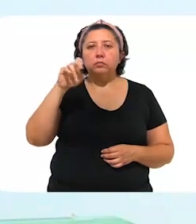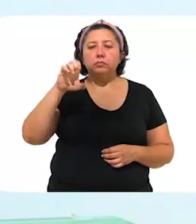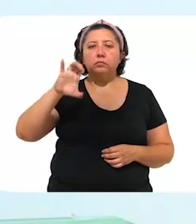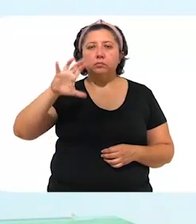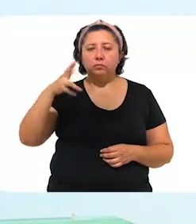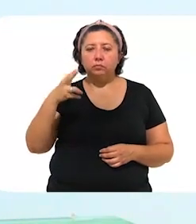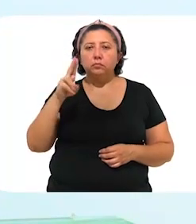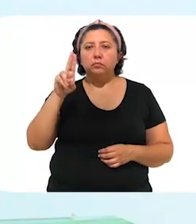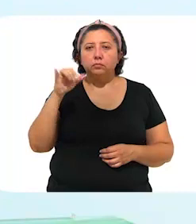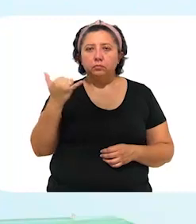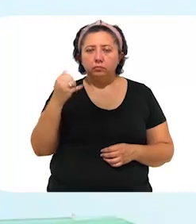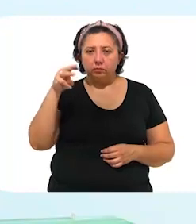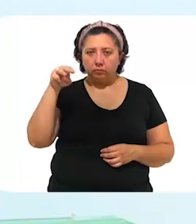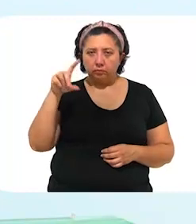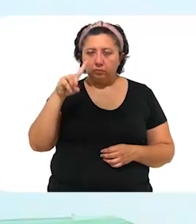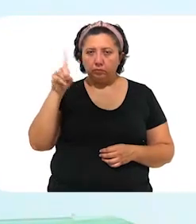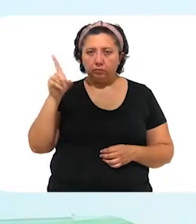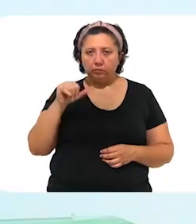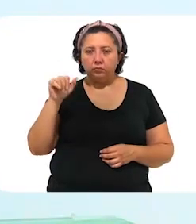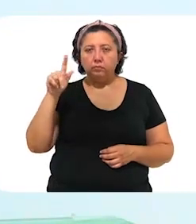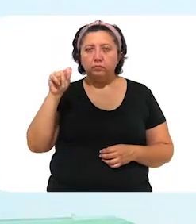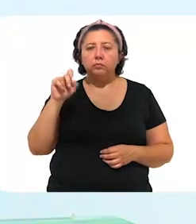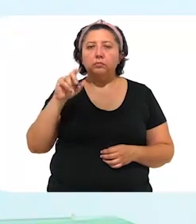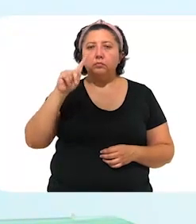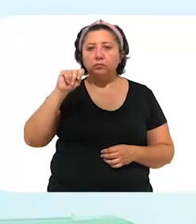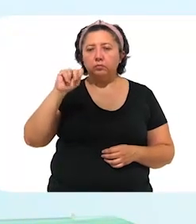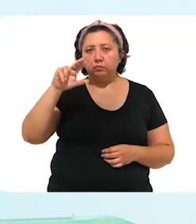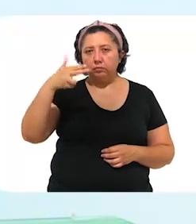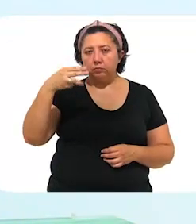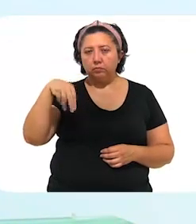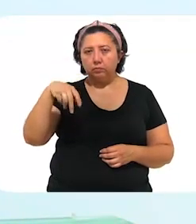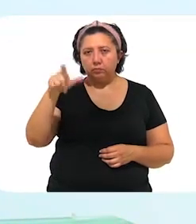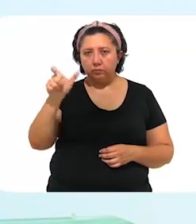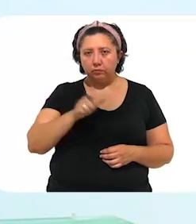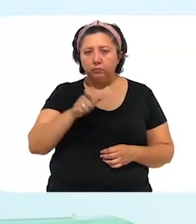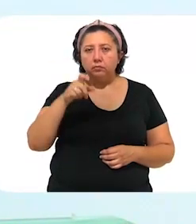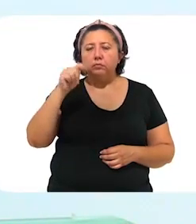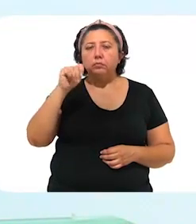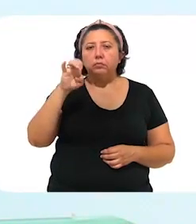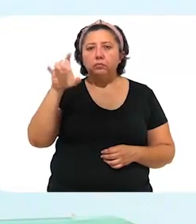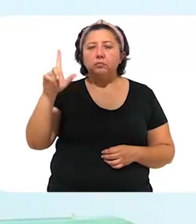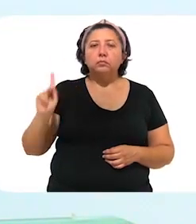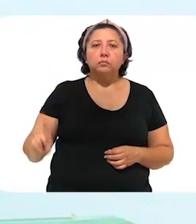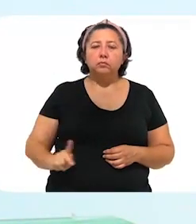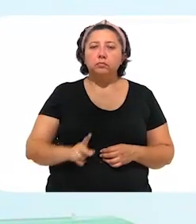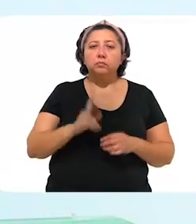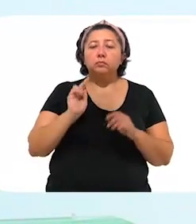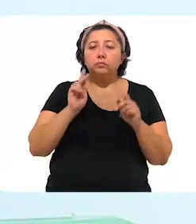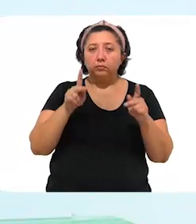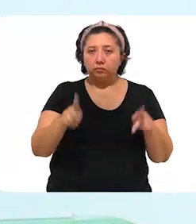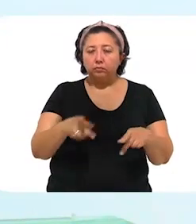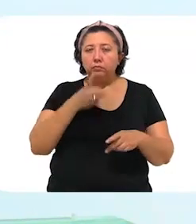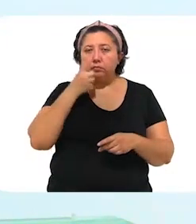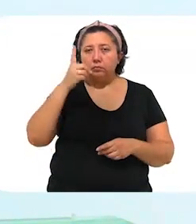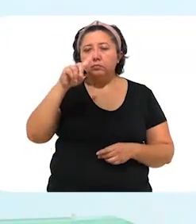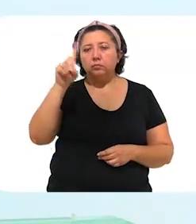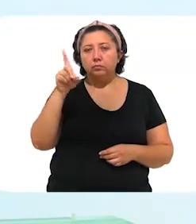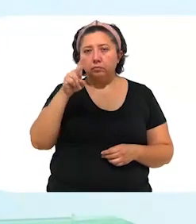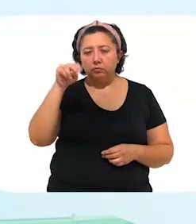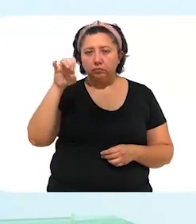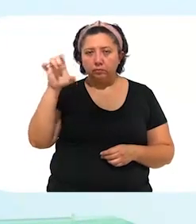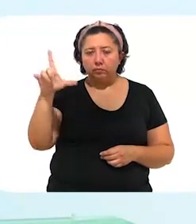Tecom, Huayma, Citas, Tacmec, Chaxinquim, Telchac Puerto, Sanacat,